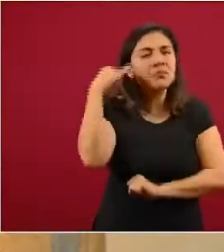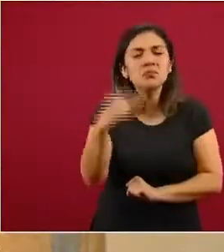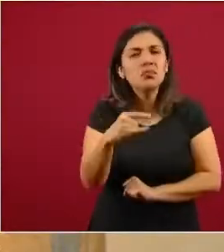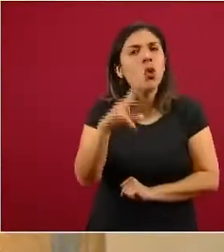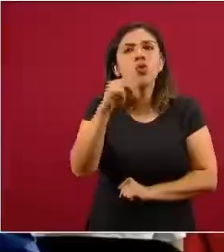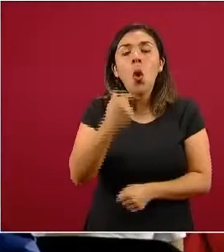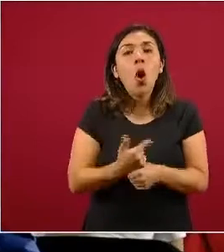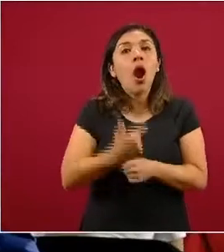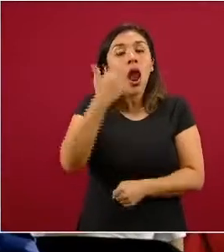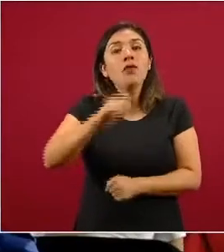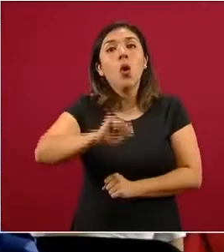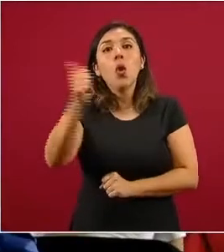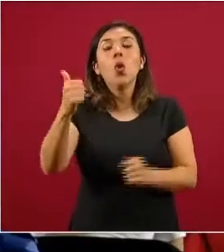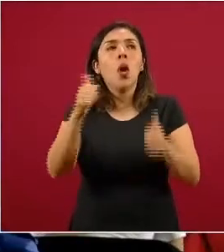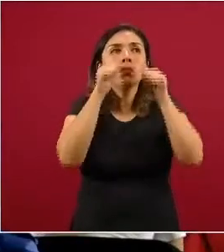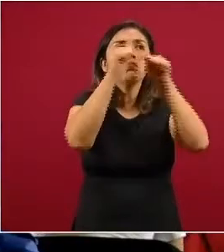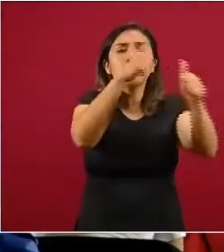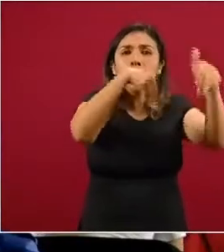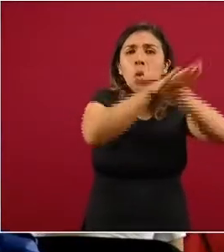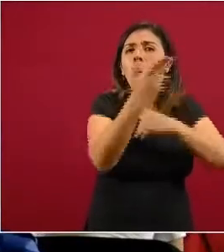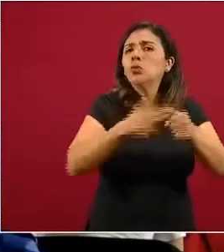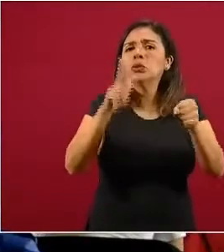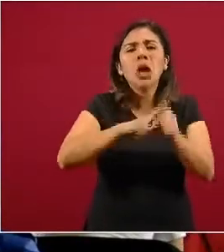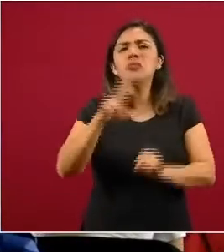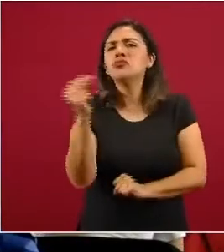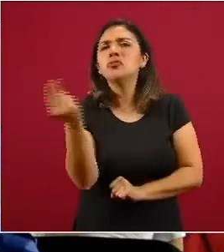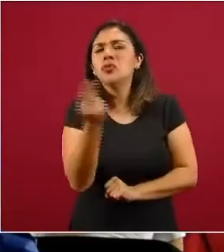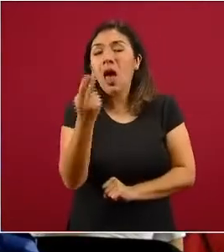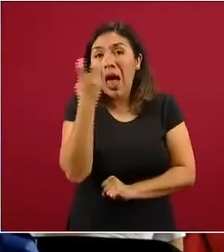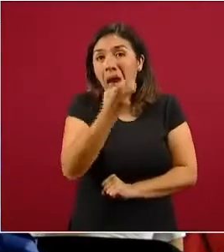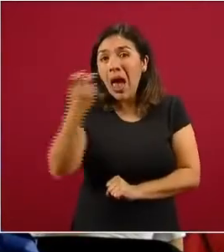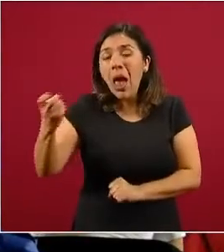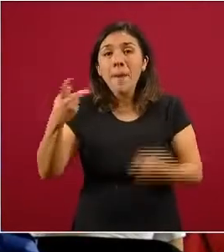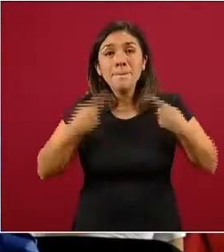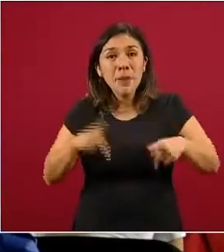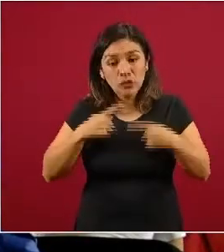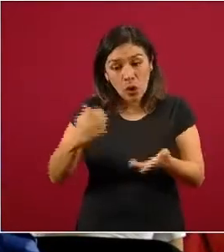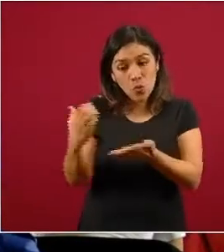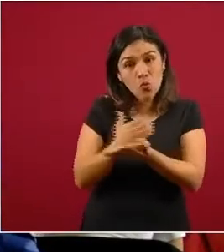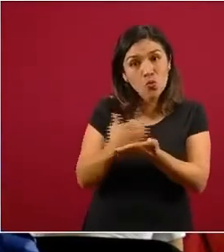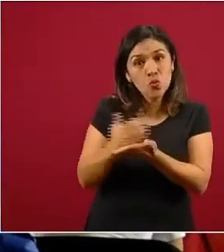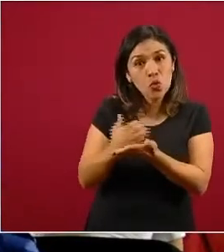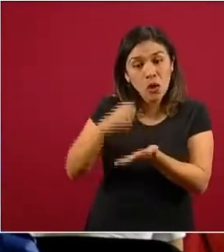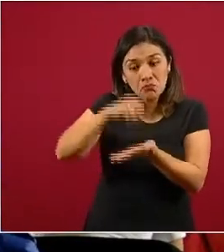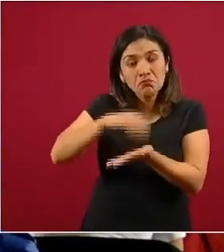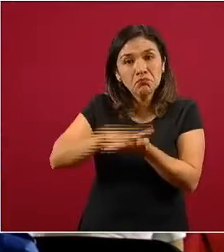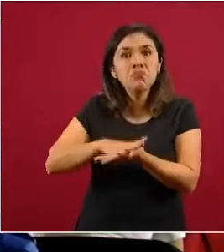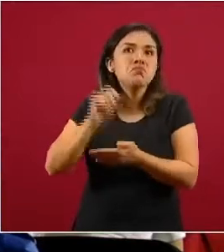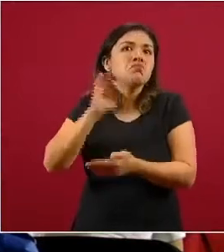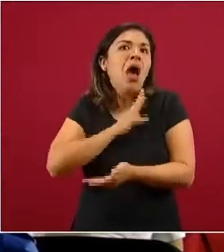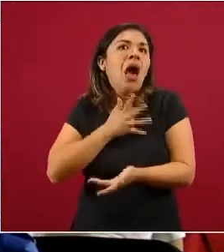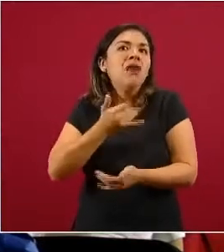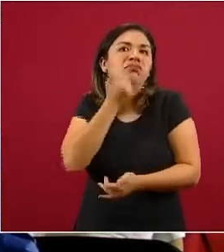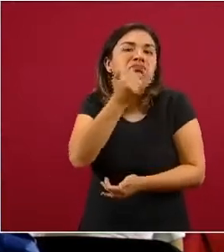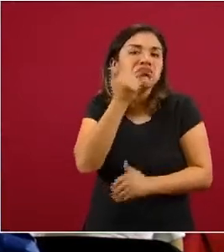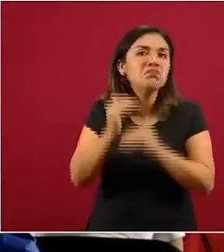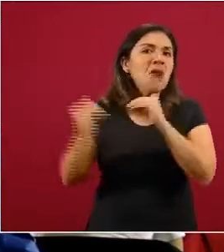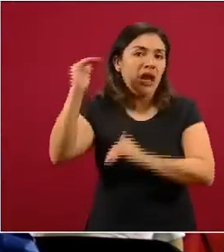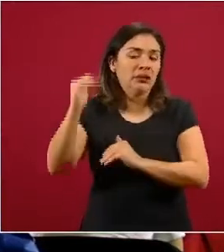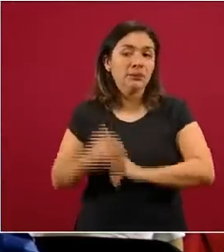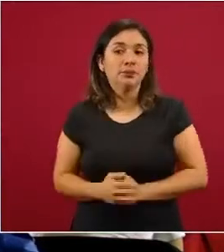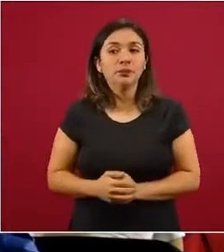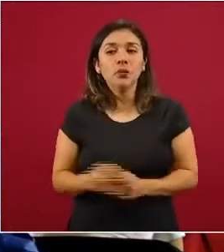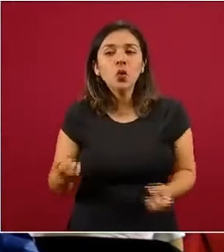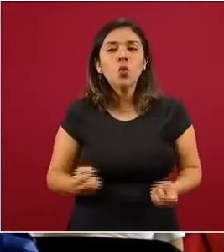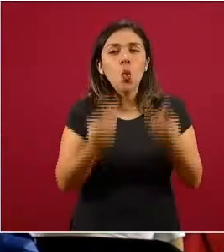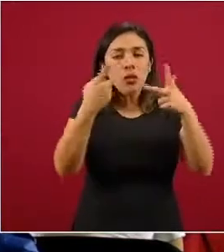sea, son las personas de las últimas 14 días, el 7%. Esto representa